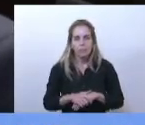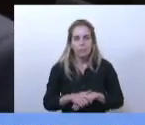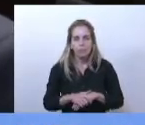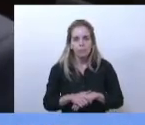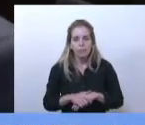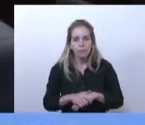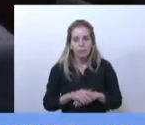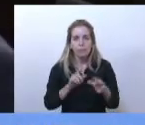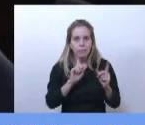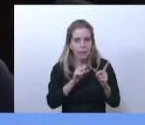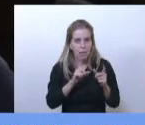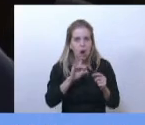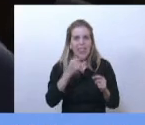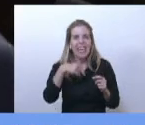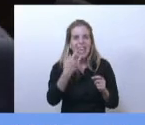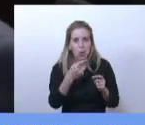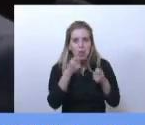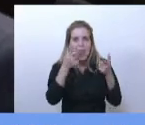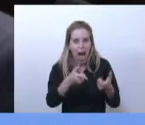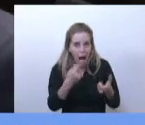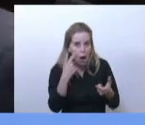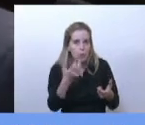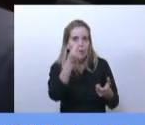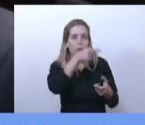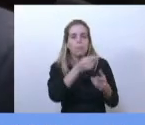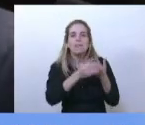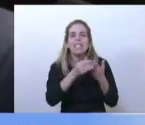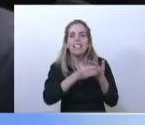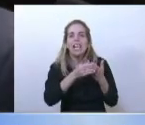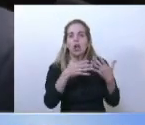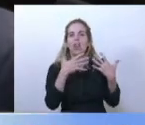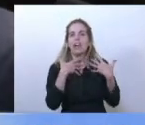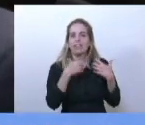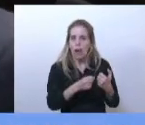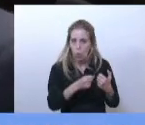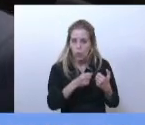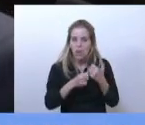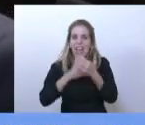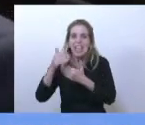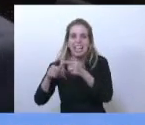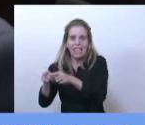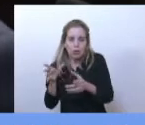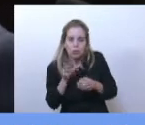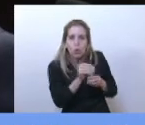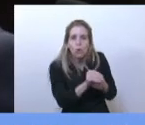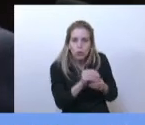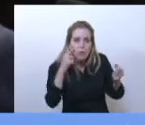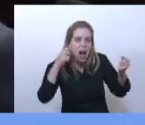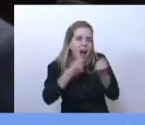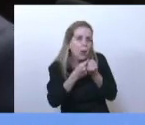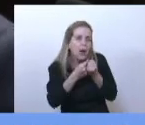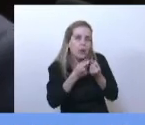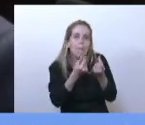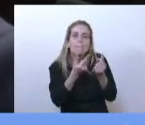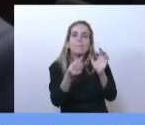y habilita a los ministerios de salud y desarrollo productivo en forma conjunta para fijar precios máximos